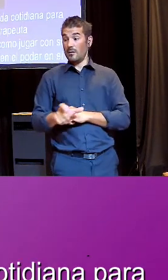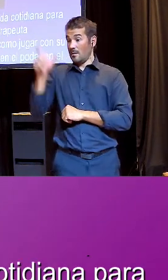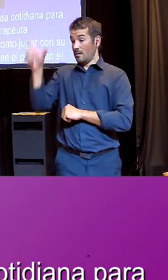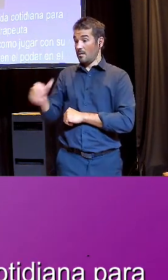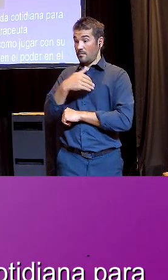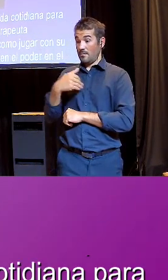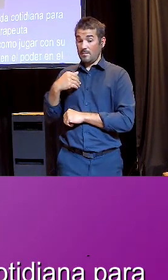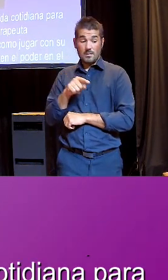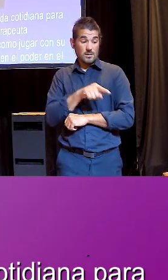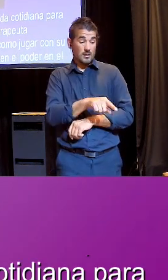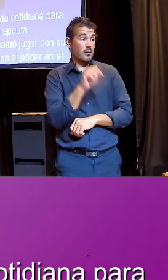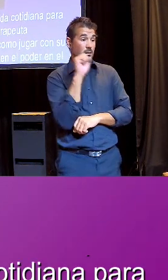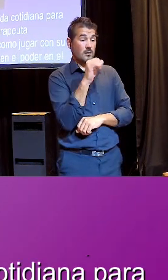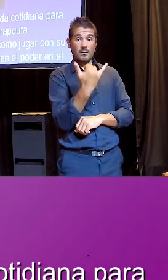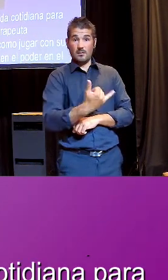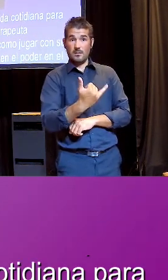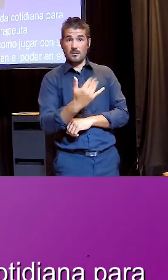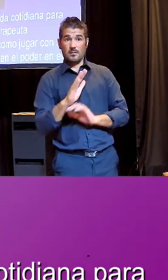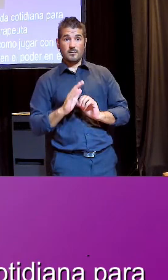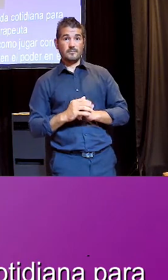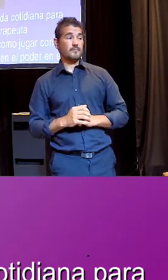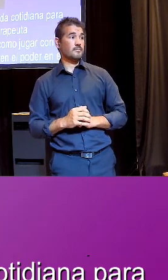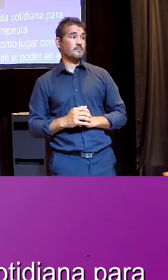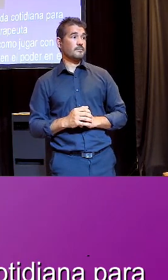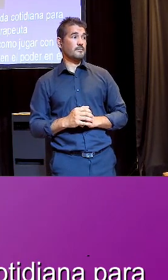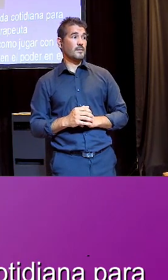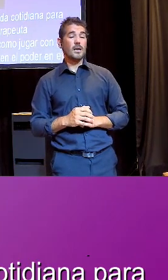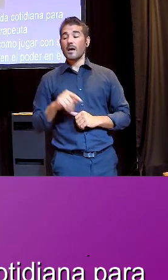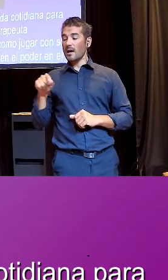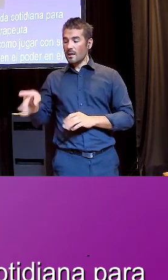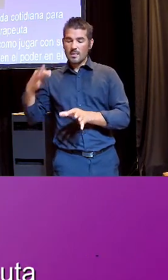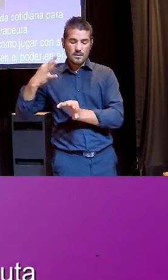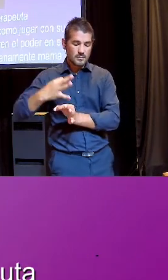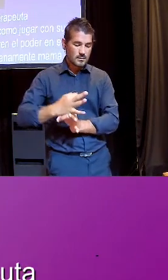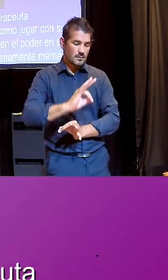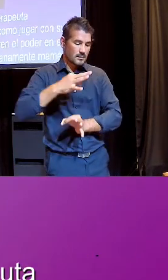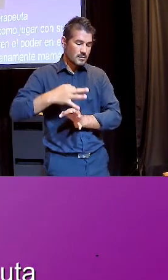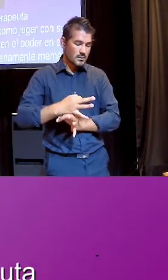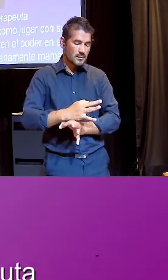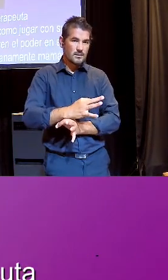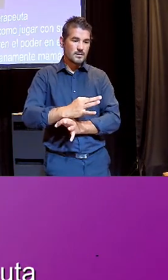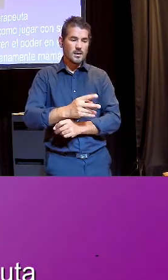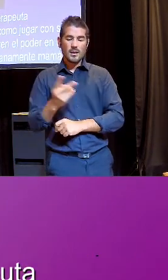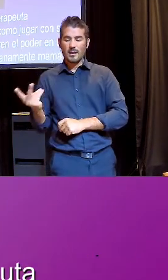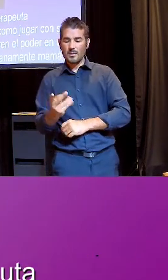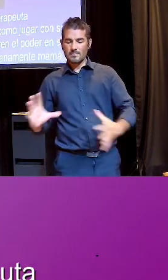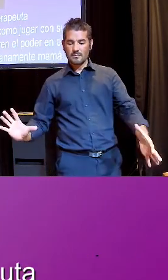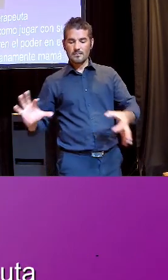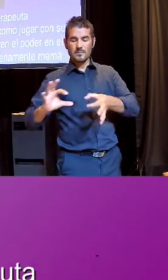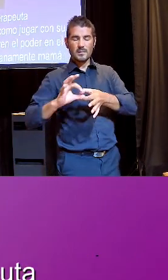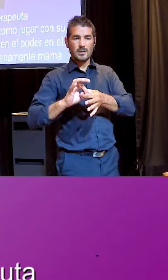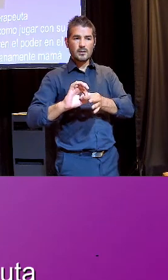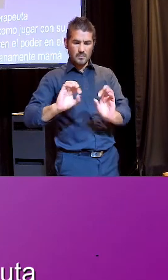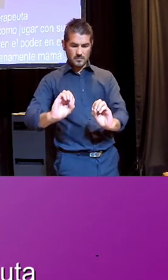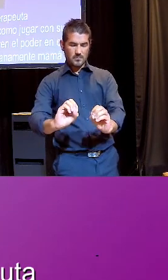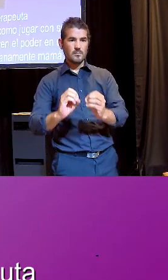niño con TEA, quien está en esta etapa de enseñarles y demás, generó una transformación re importante, o sea, a favor